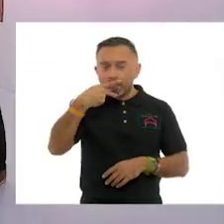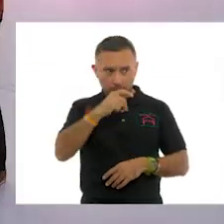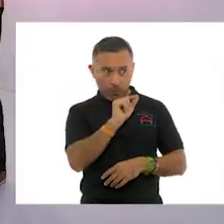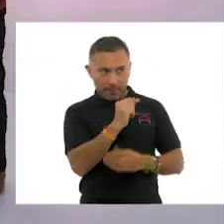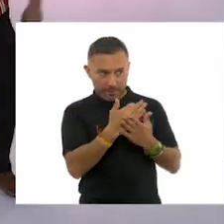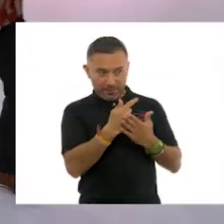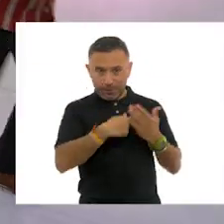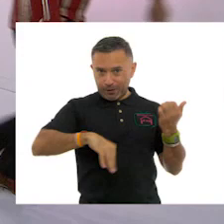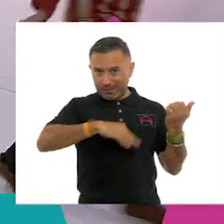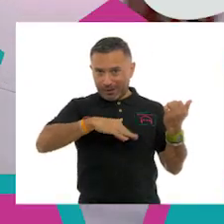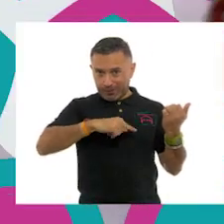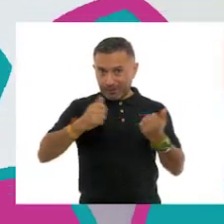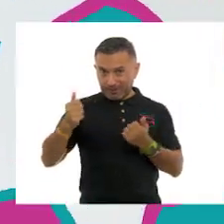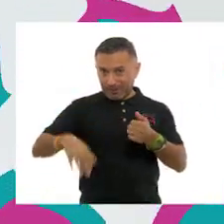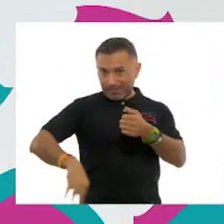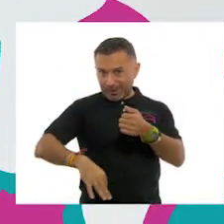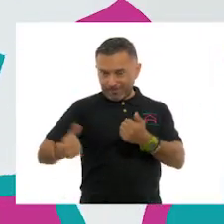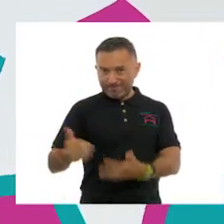ahora mismo. ¡Voy!